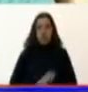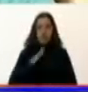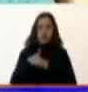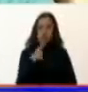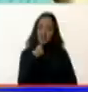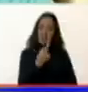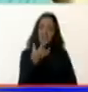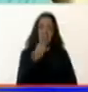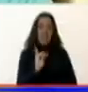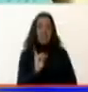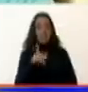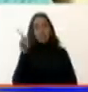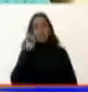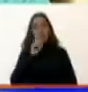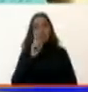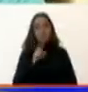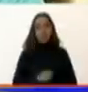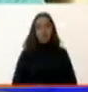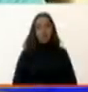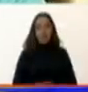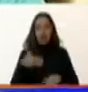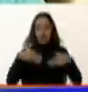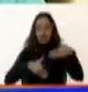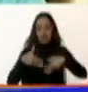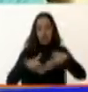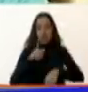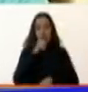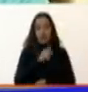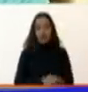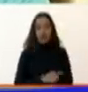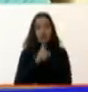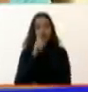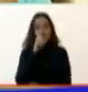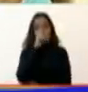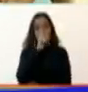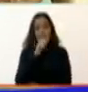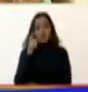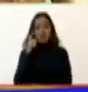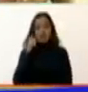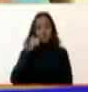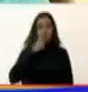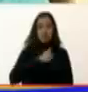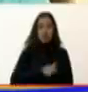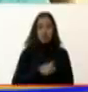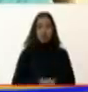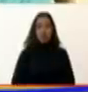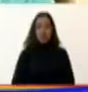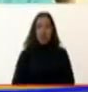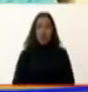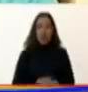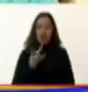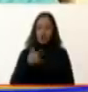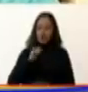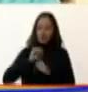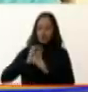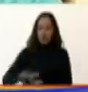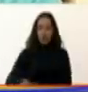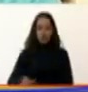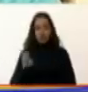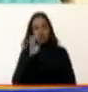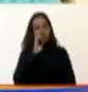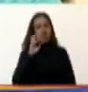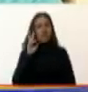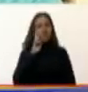que iba a haber un fraude. Un año por medios y por redes. Contra Evo, contra Evo. Una